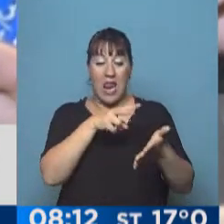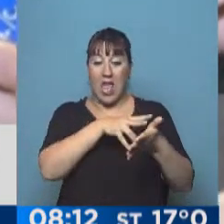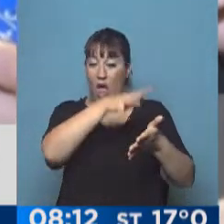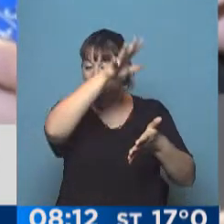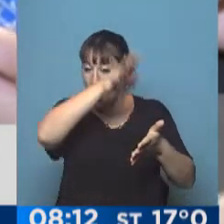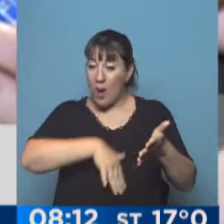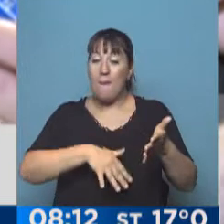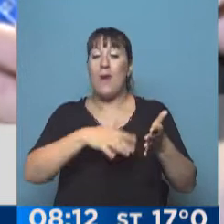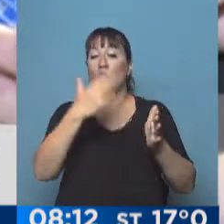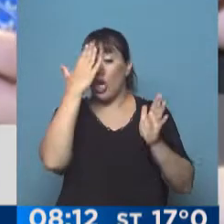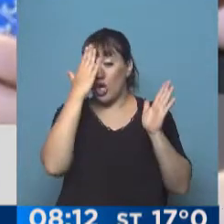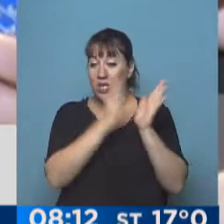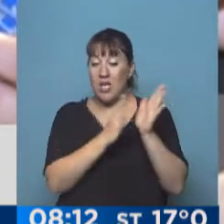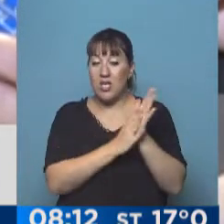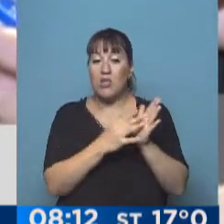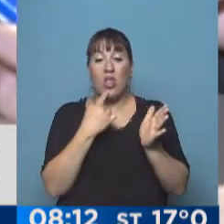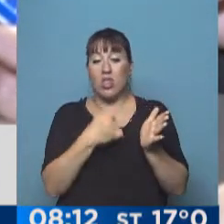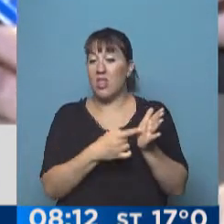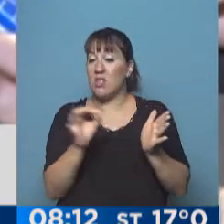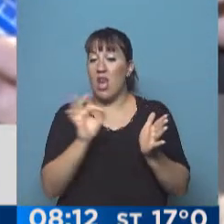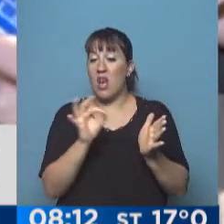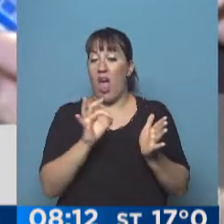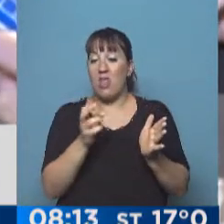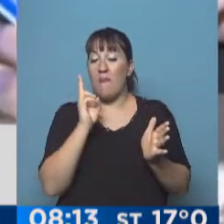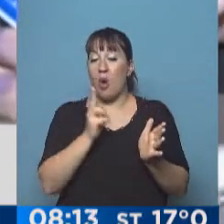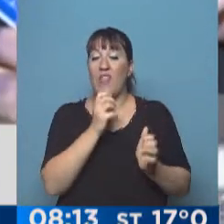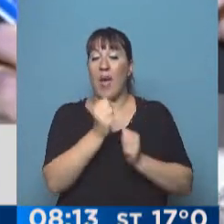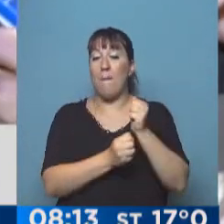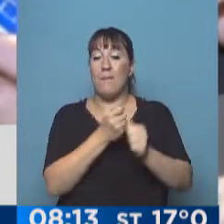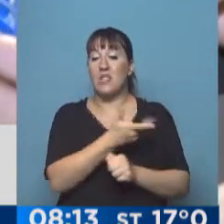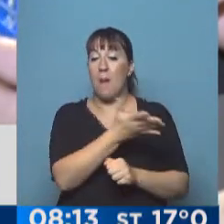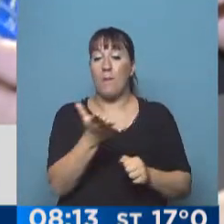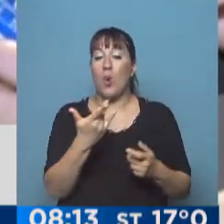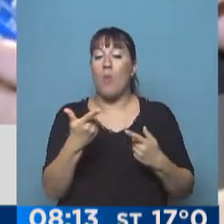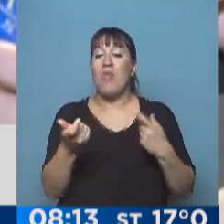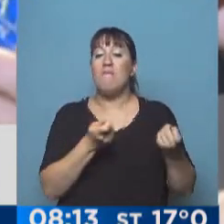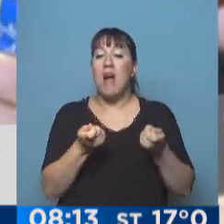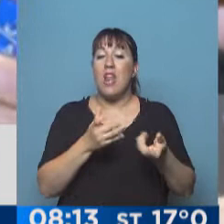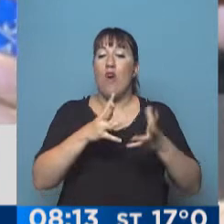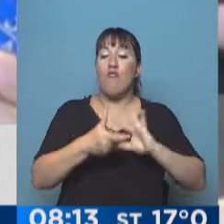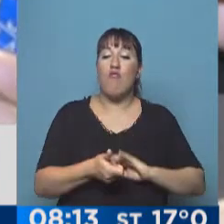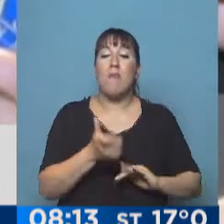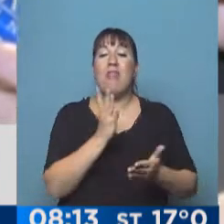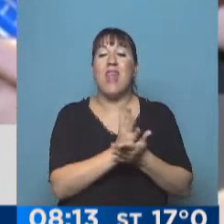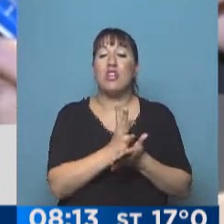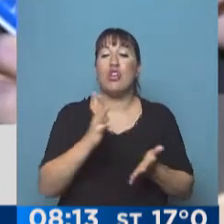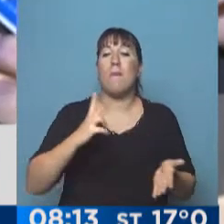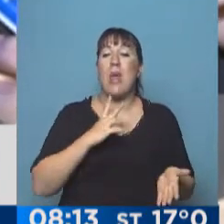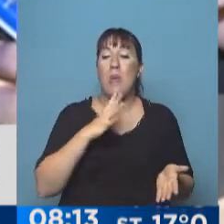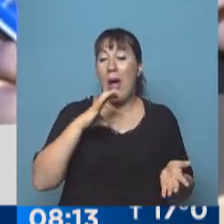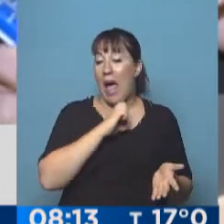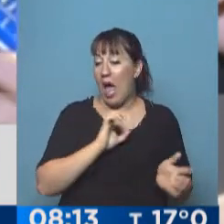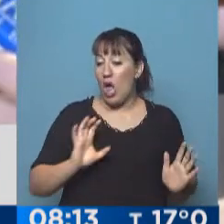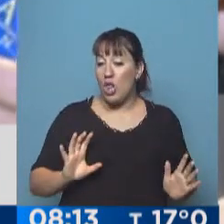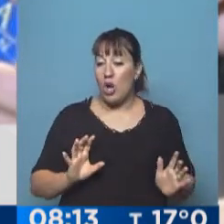punta la constitución nacional en ningún lugar prohíbe que la surgen que las empresas públicas se manejen en condiciones del derecho privado en